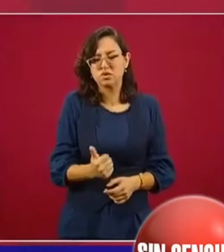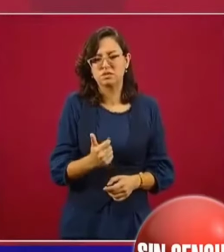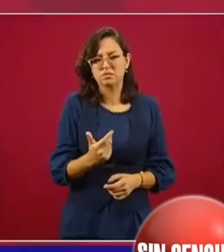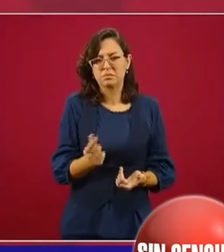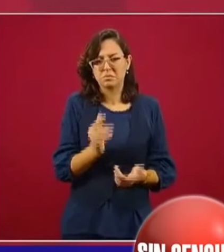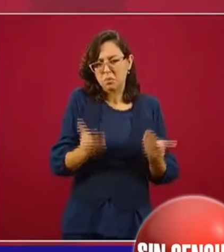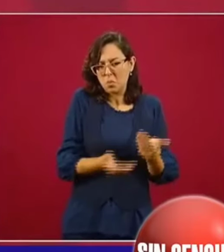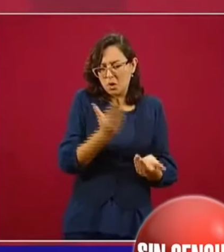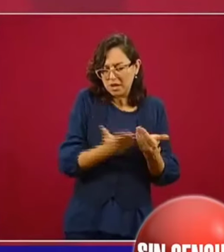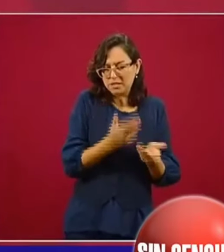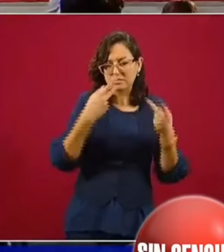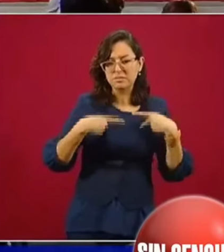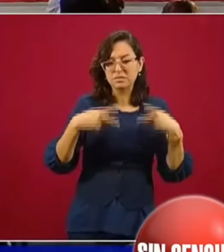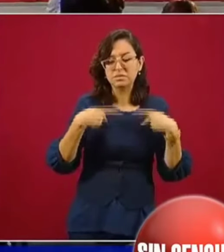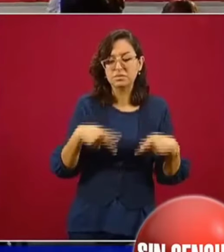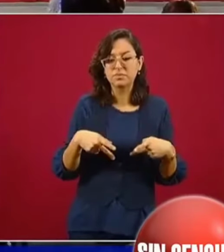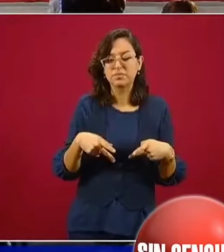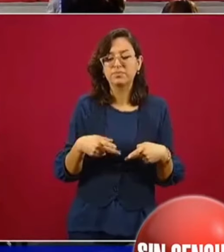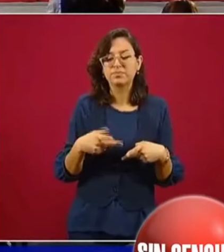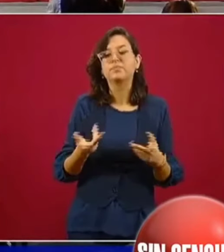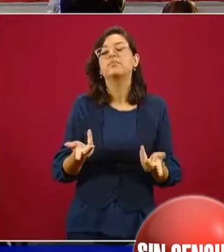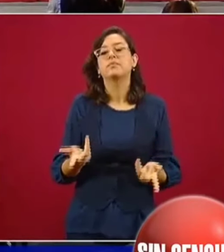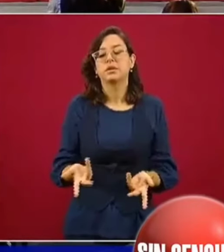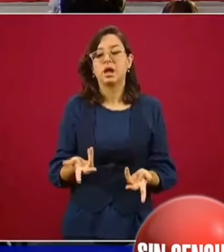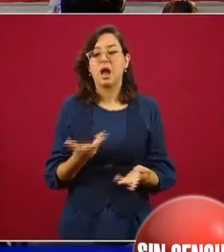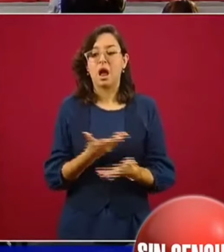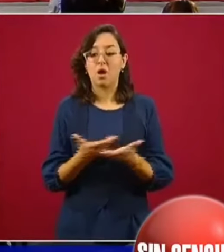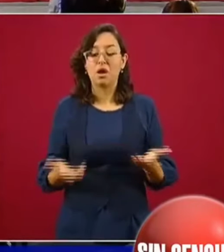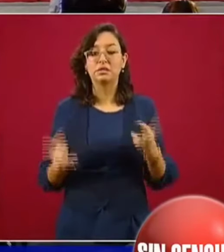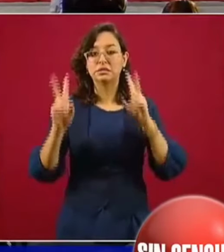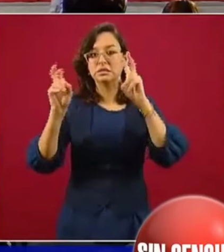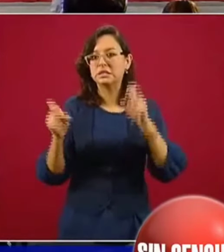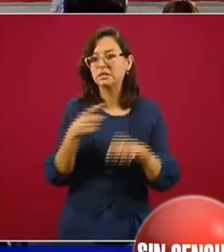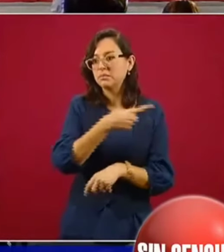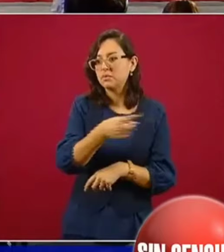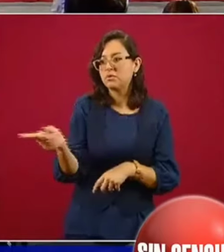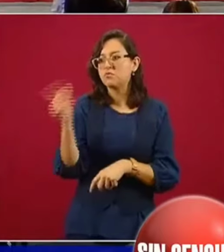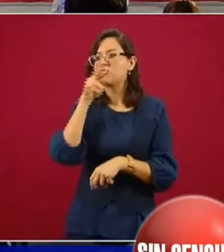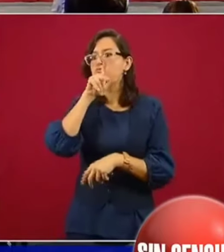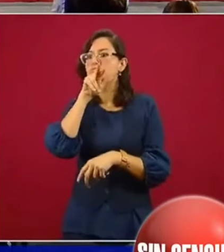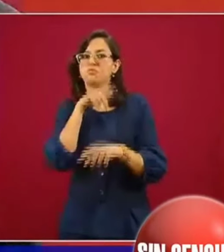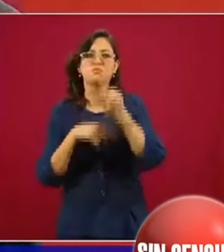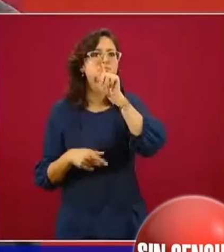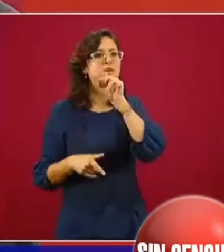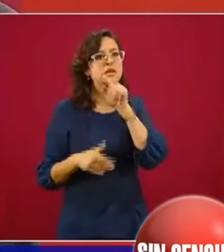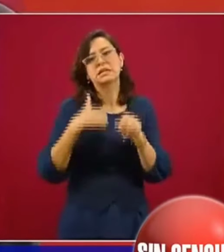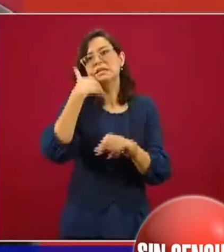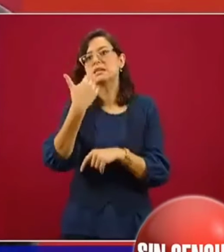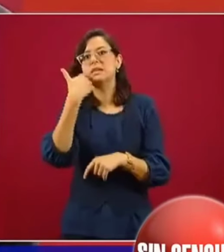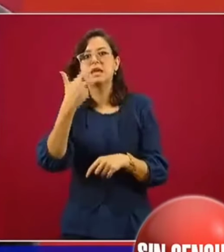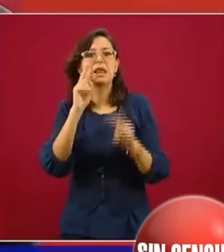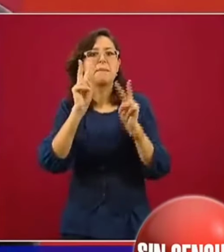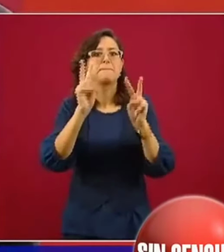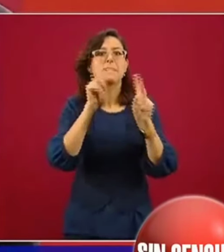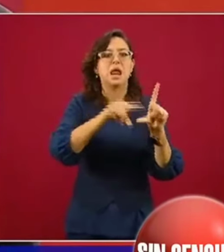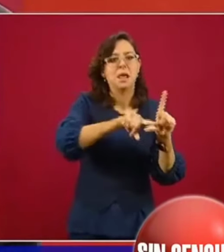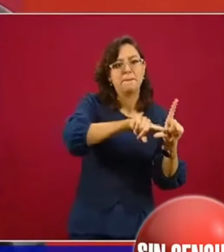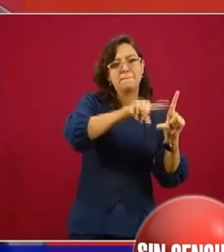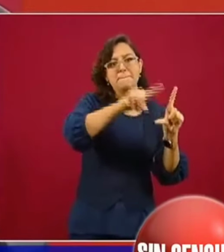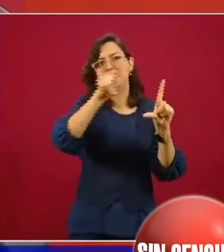Finalmente, esta inquietud del aplanamiento de la curva, tenemos conciencia que ha causado